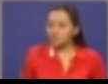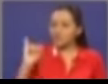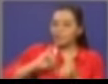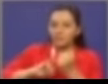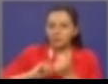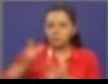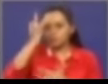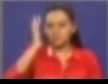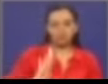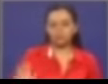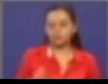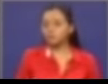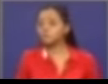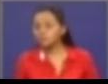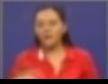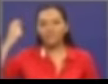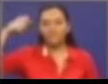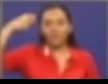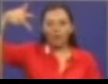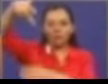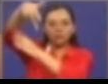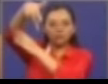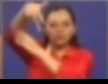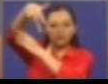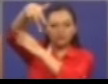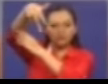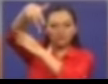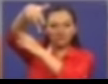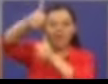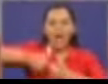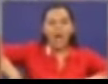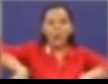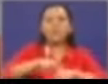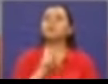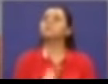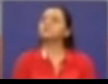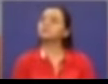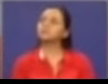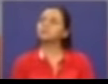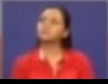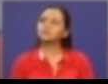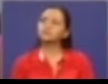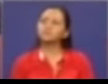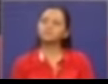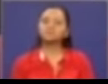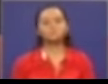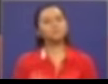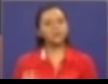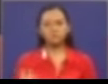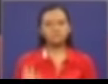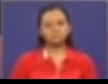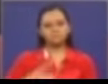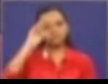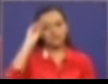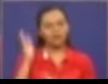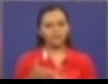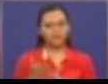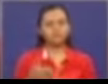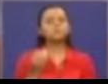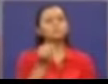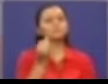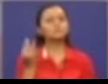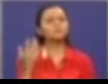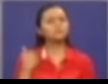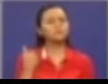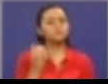infecciones, etcétera, sino que con videos, etcétera, estén siguiendo desde sus aulas la respectiva cirugía. Tenemos, ¿cuántos?